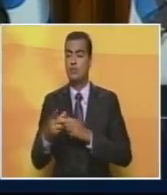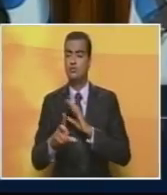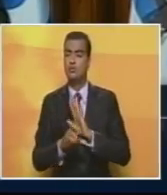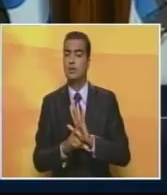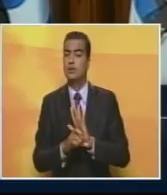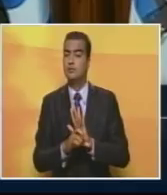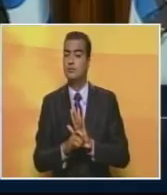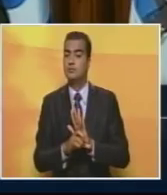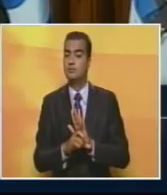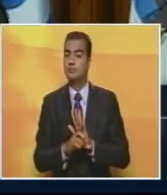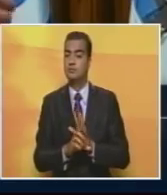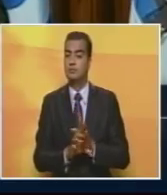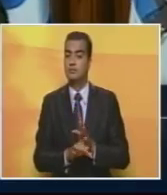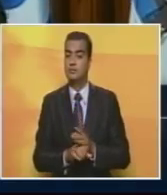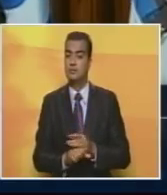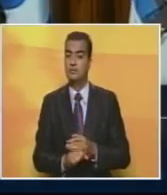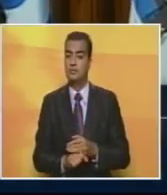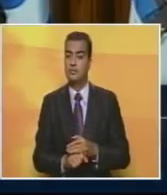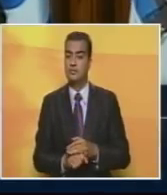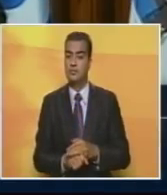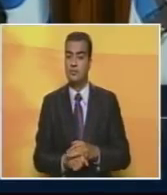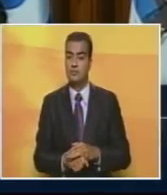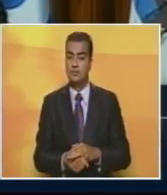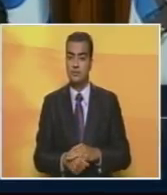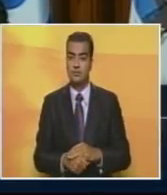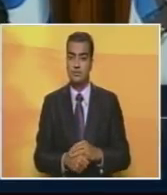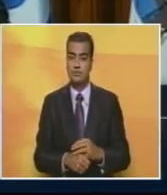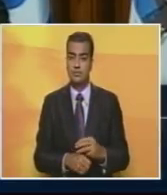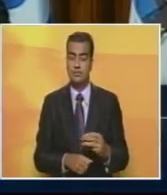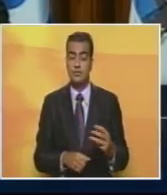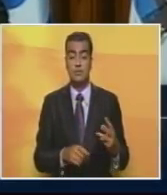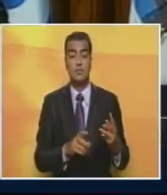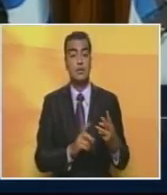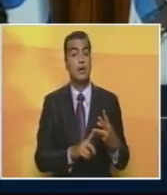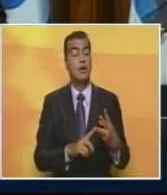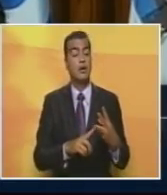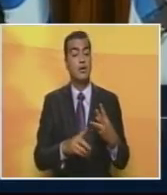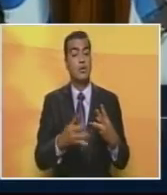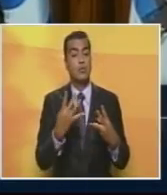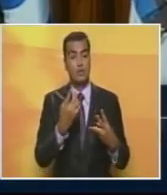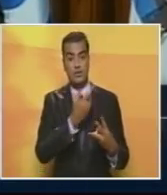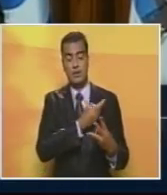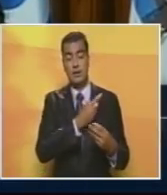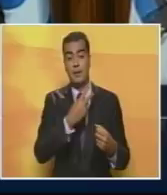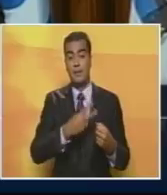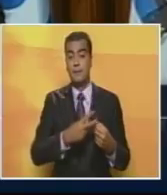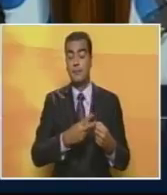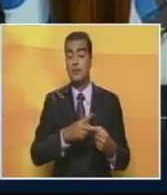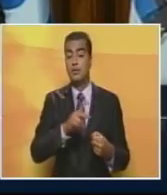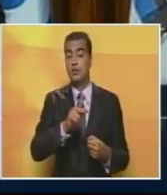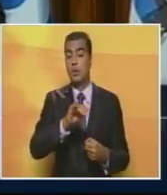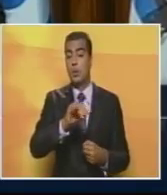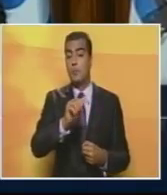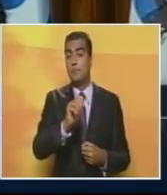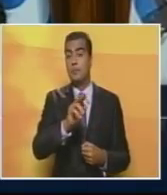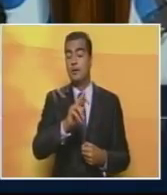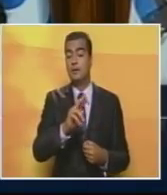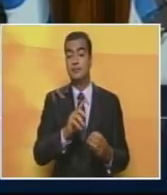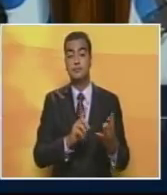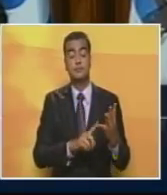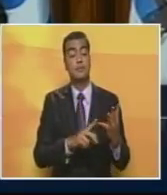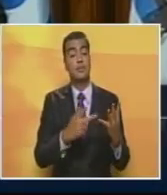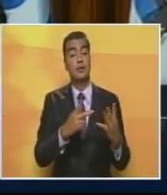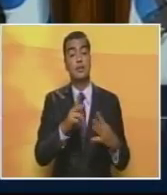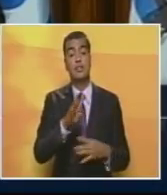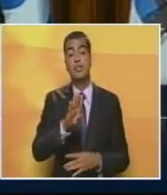ilegalmente en las calles del país. 4 gerentes de Petropiar, 3